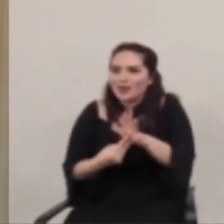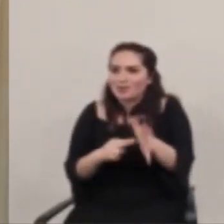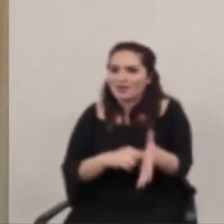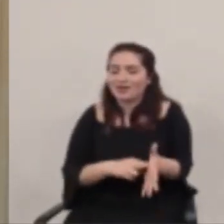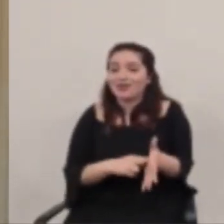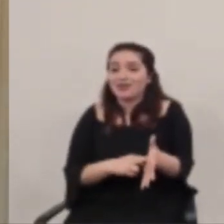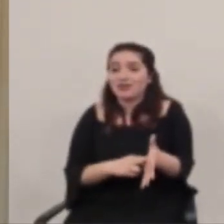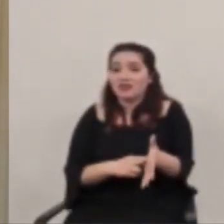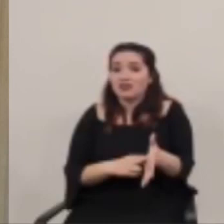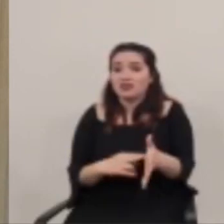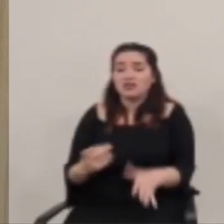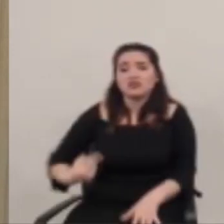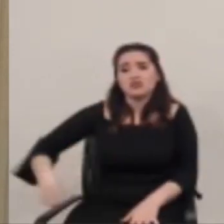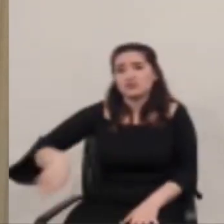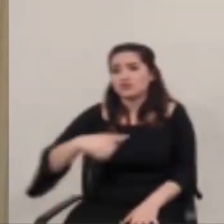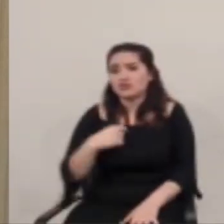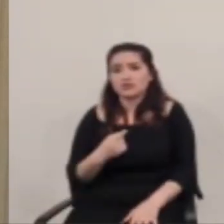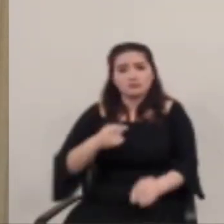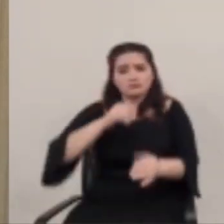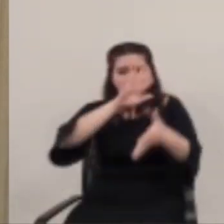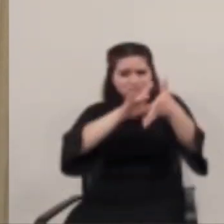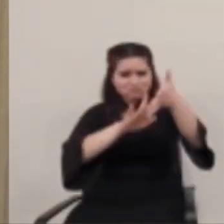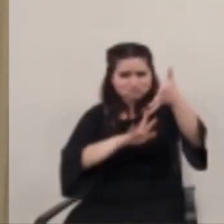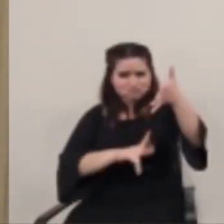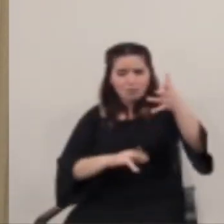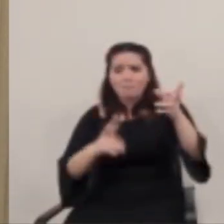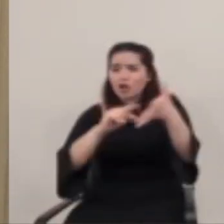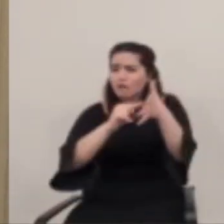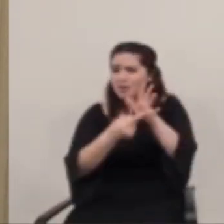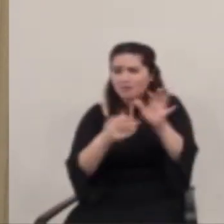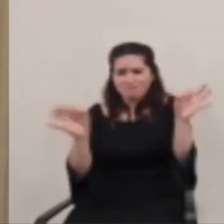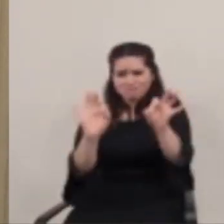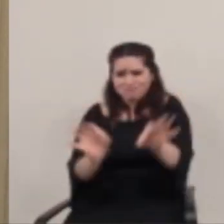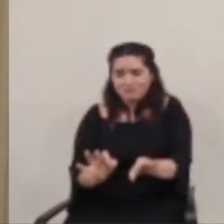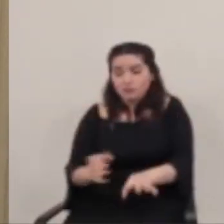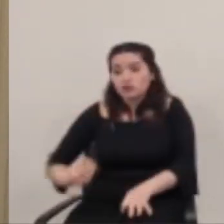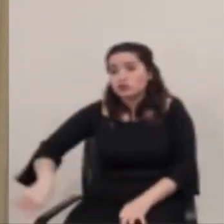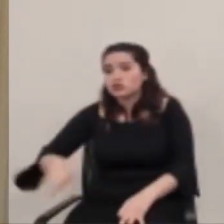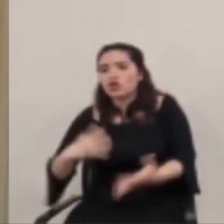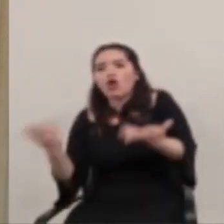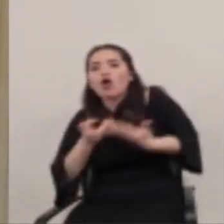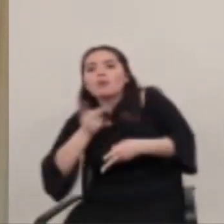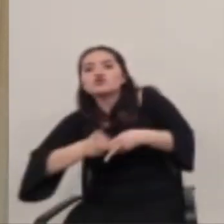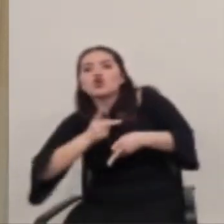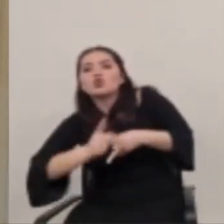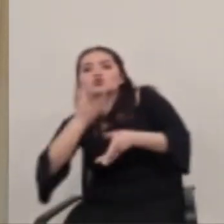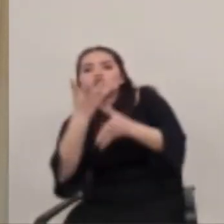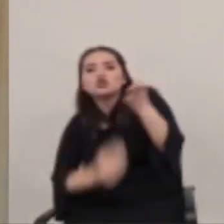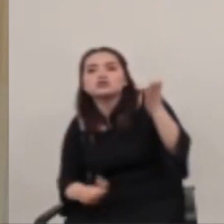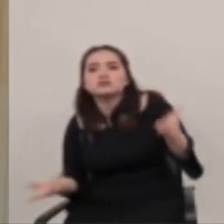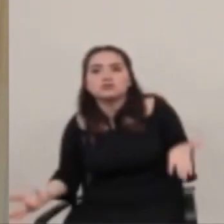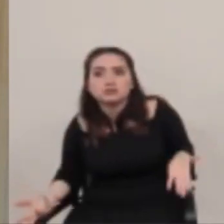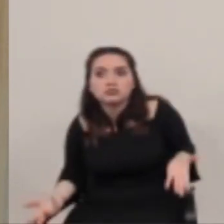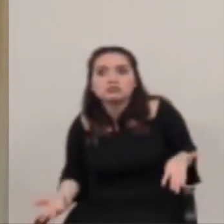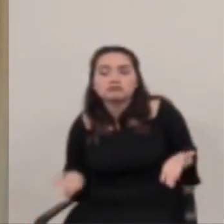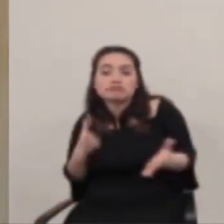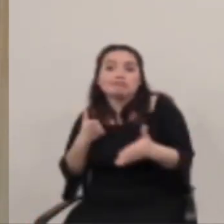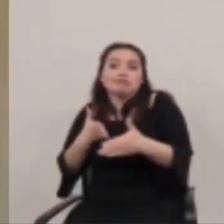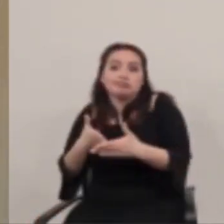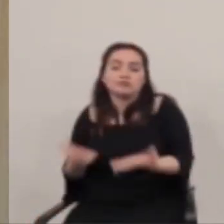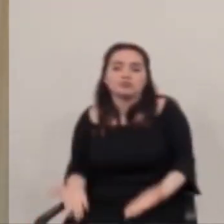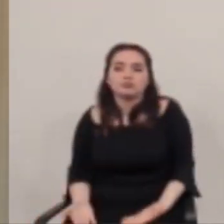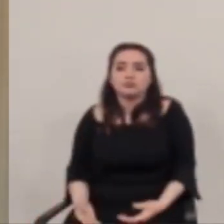Somos muy buenos para describir los problemas, pero muchas veces nos quedamos cortos en cómo aproximarnos a resolver esos problemas. Y una de las